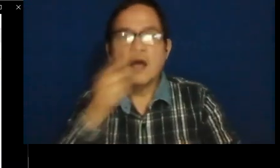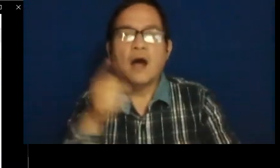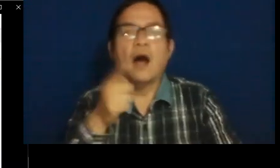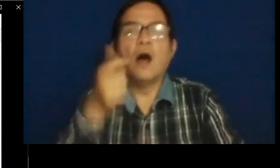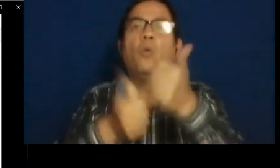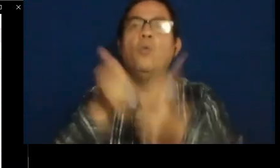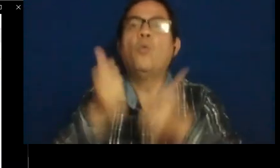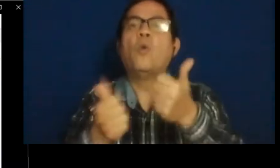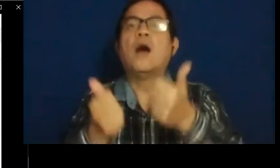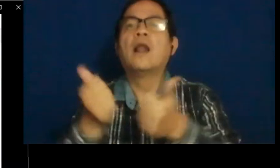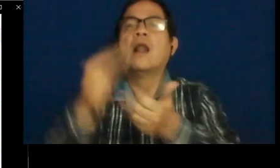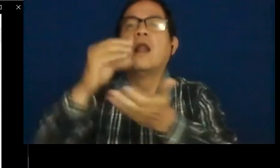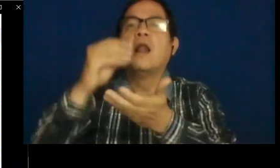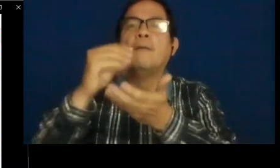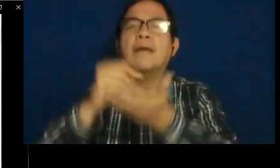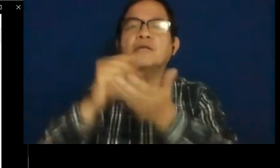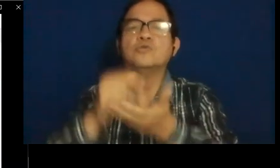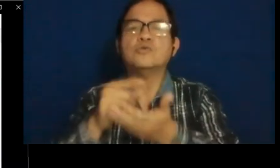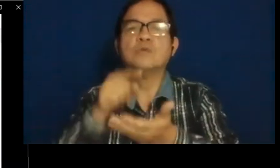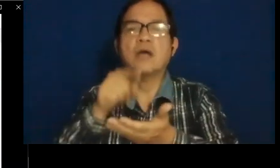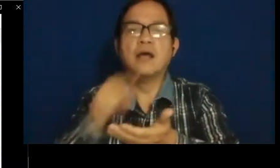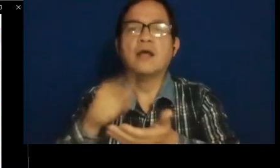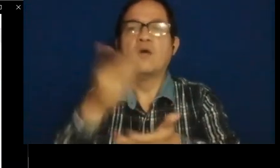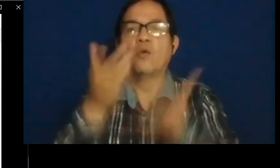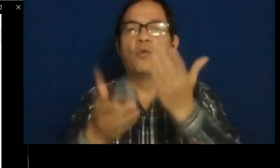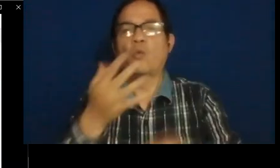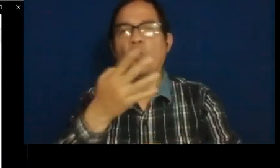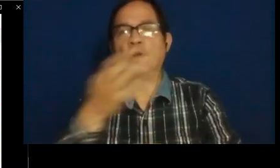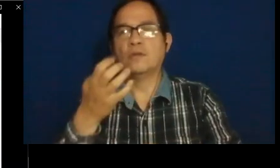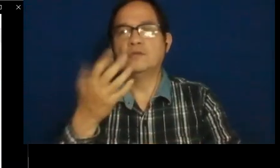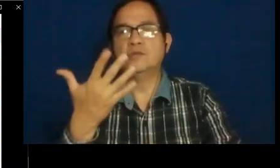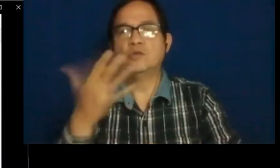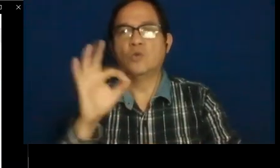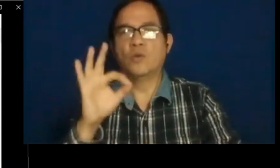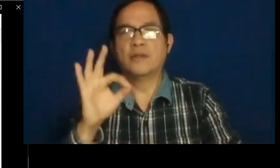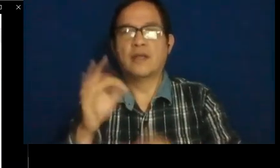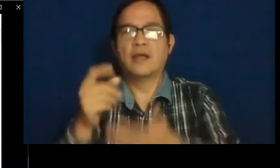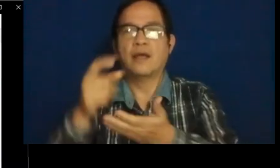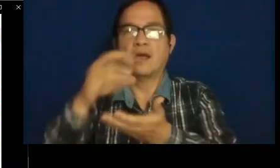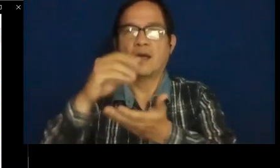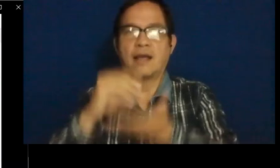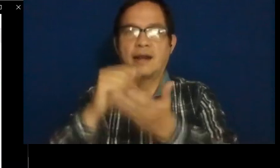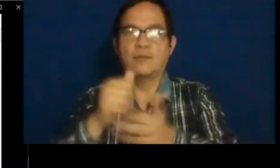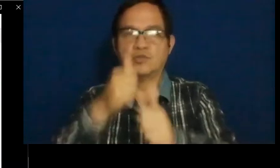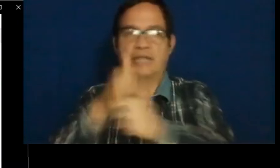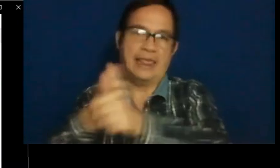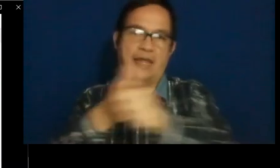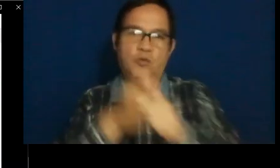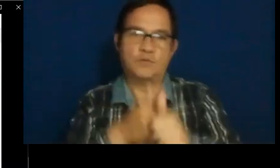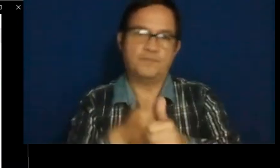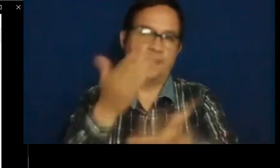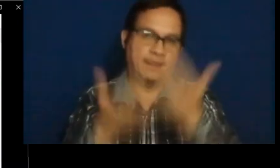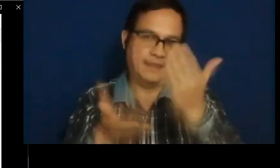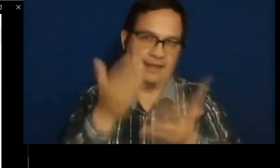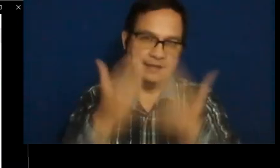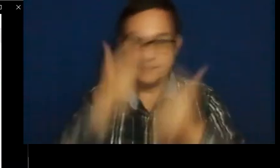él va a manejar los pesos en 450 gramos cada uno de ellos. ¿Listo? Entonces ya sabe más o